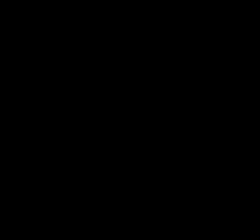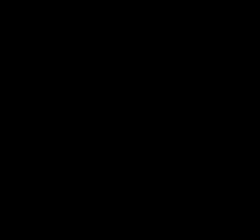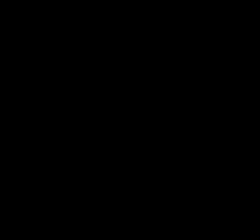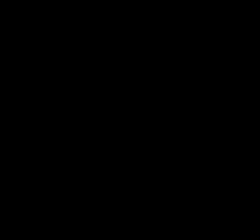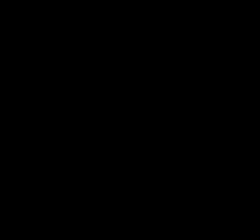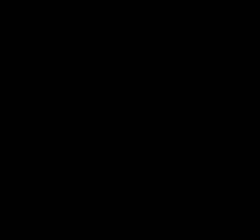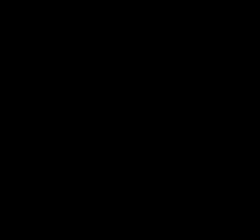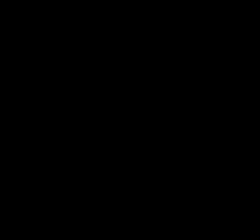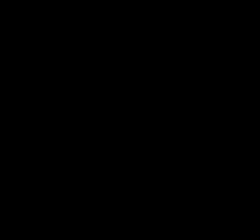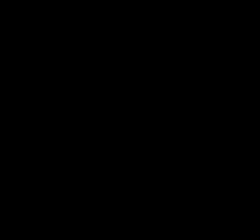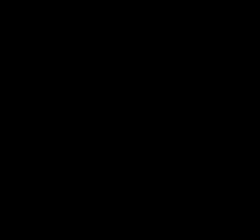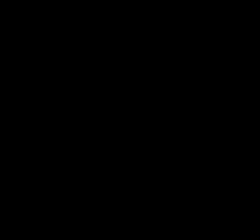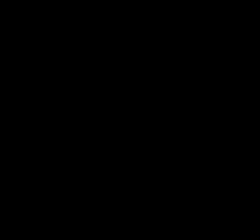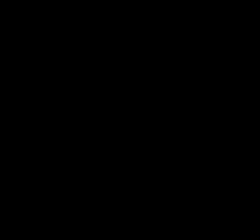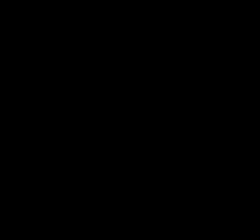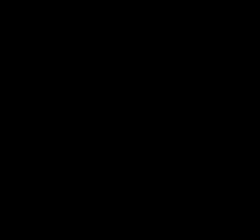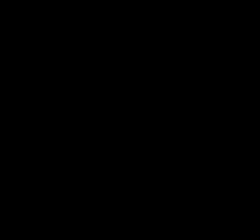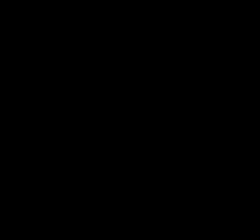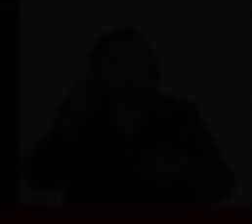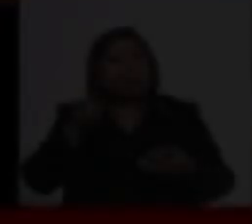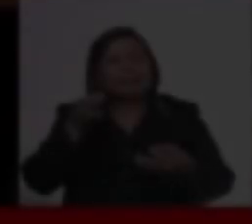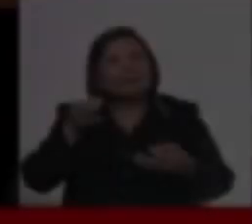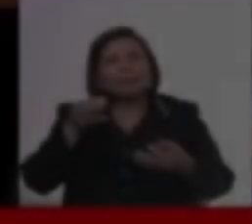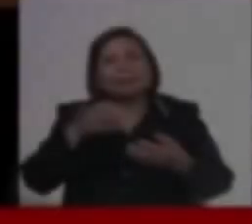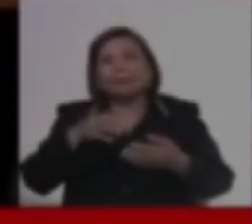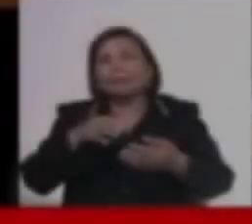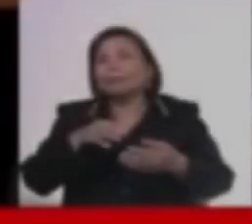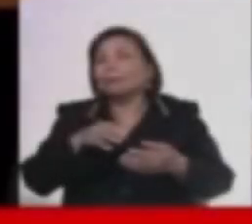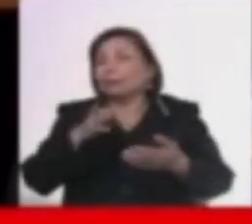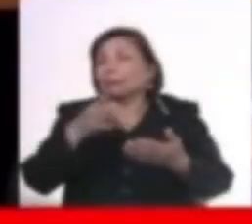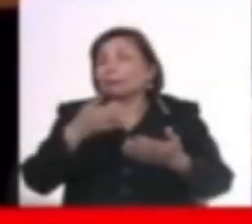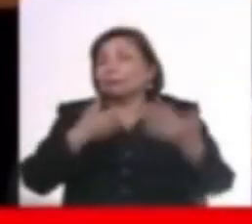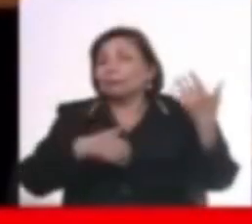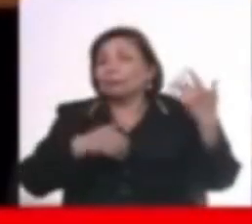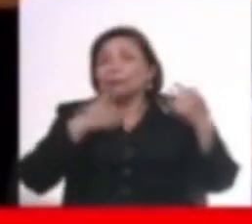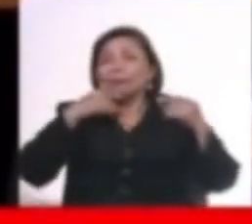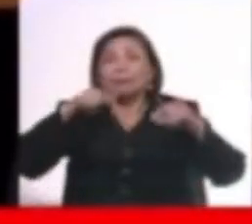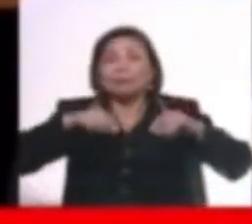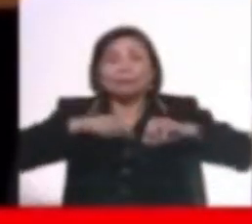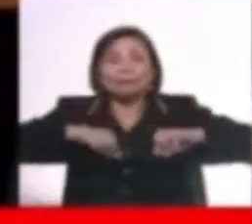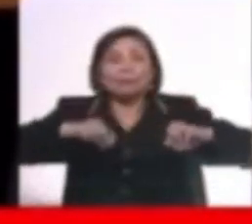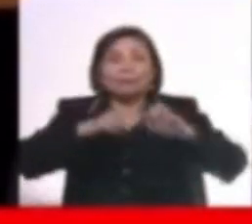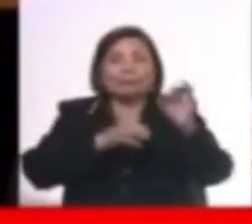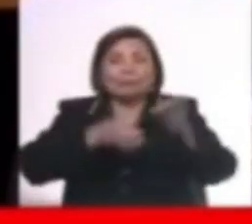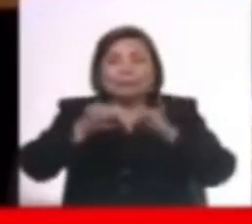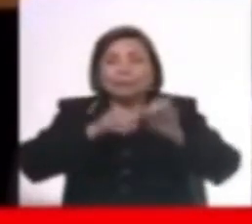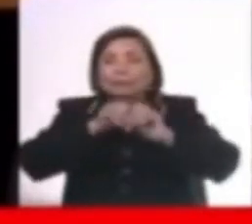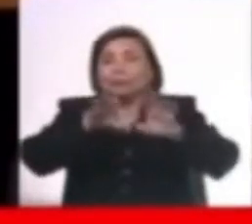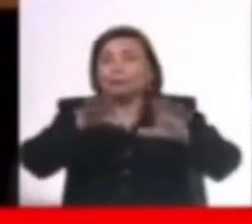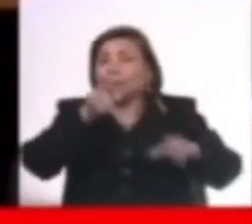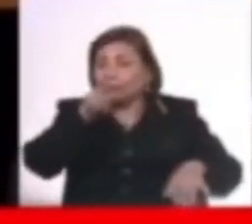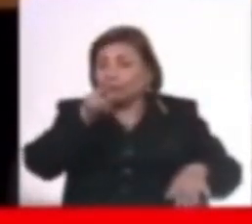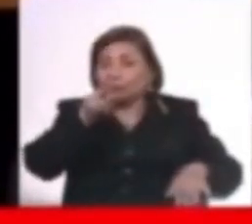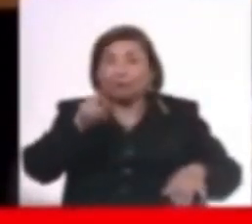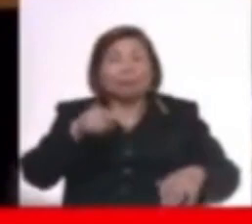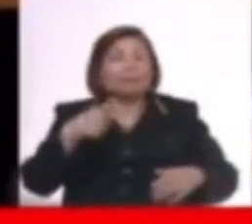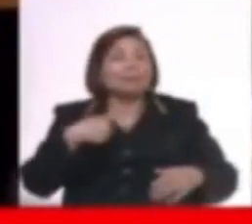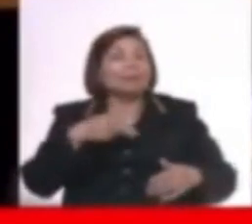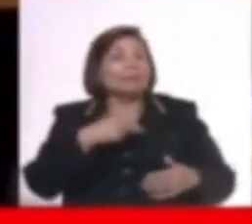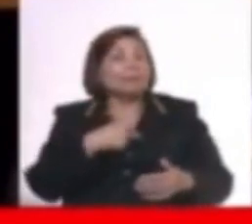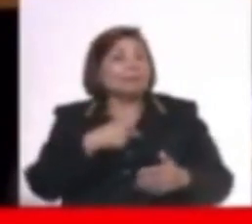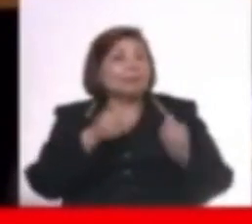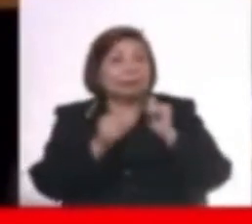y justamente por la hermandad entre el pueblo peruano y el pueblo mexicano este parlamento tiene que aclararle a nuestros